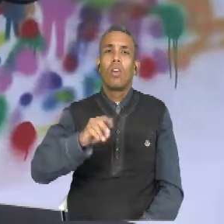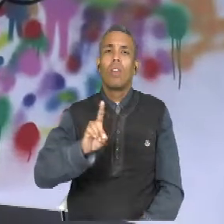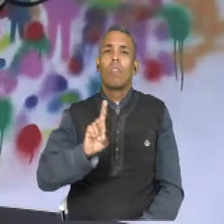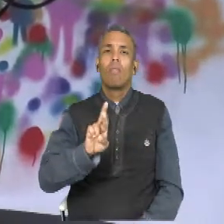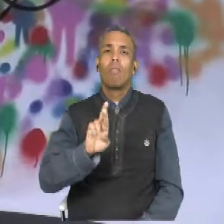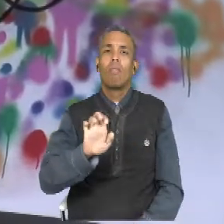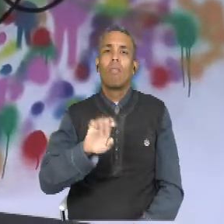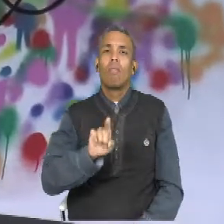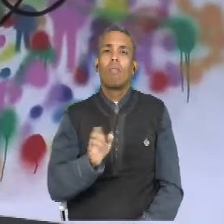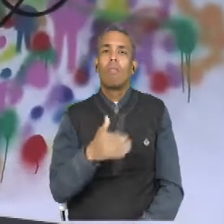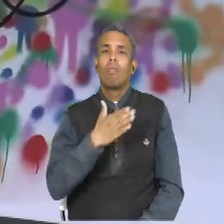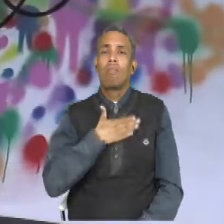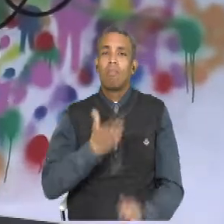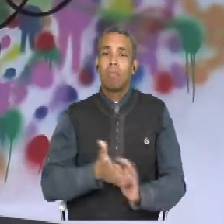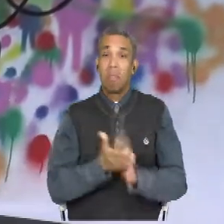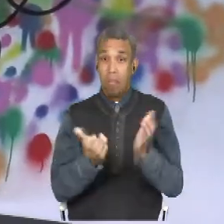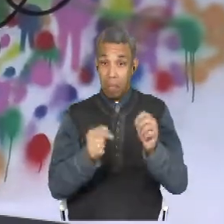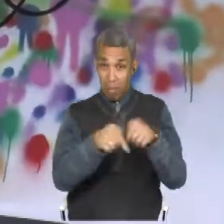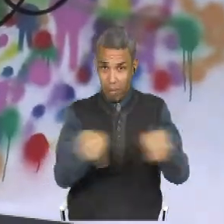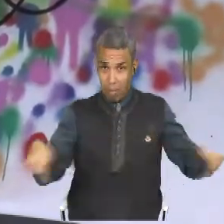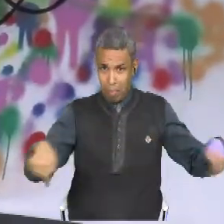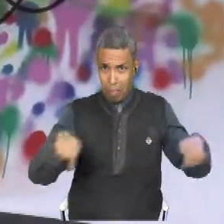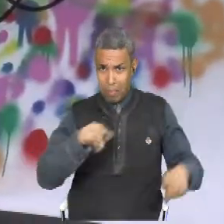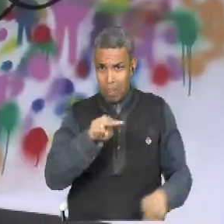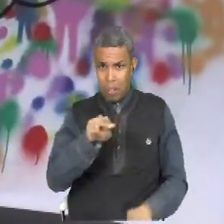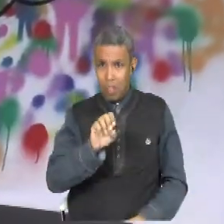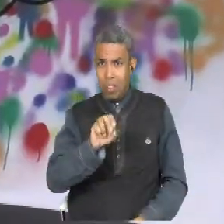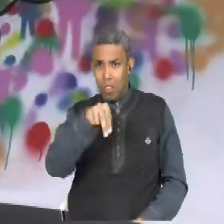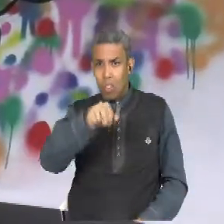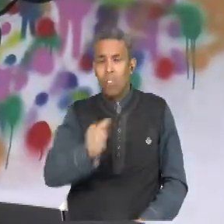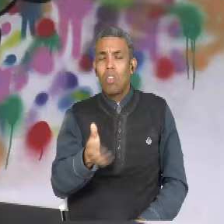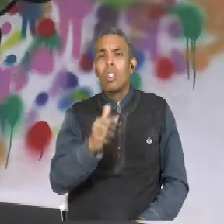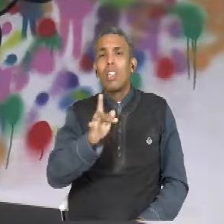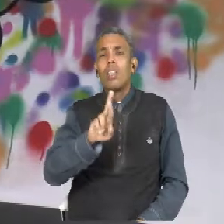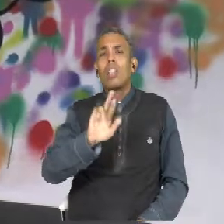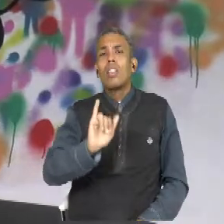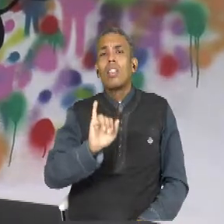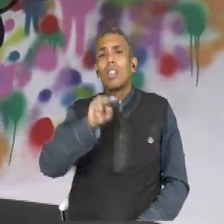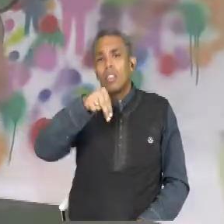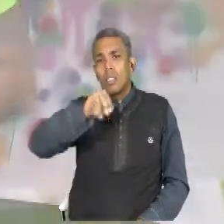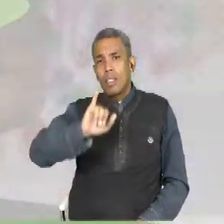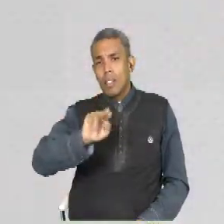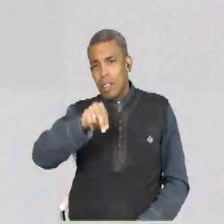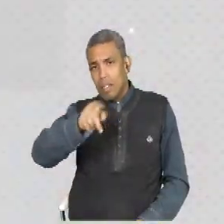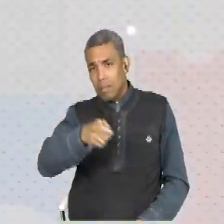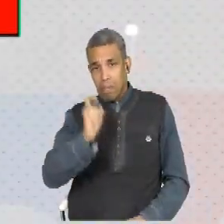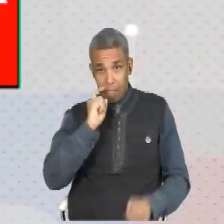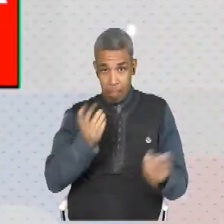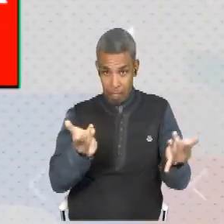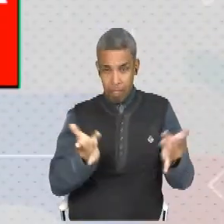Training 36, los esperamos por acá. Y esta fue nuestra rutina de entrenamiento.